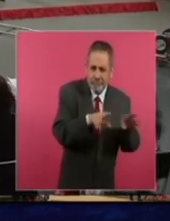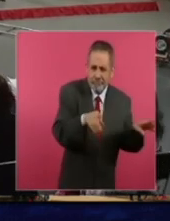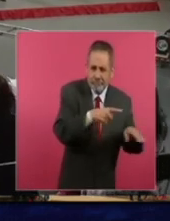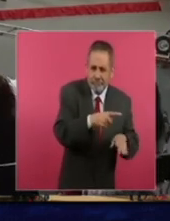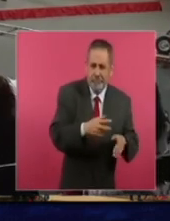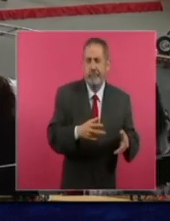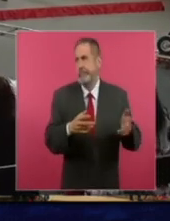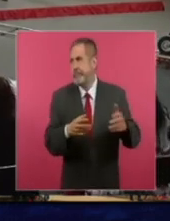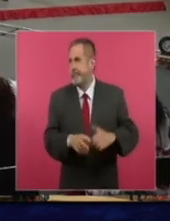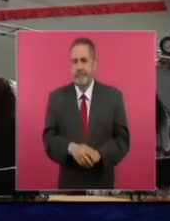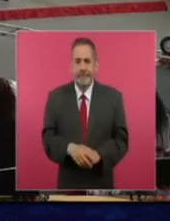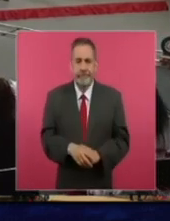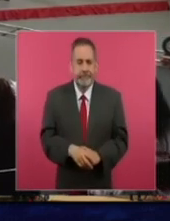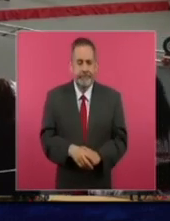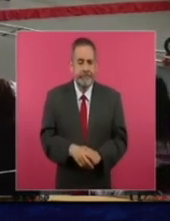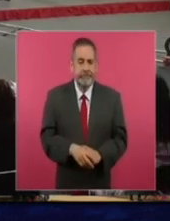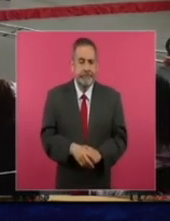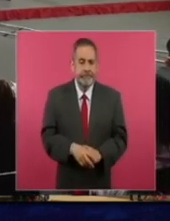Pero